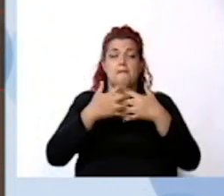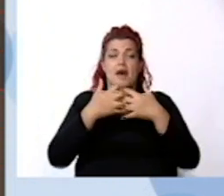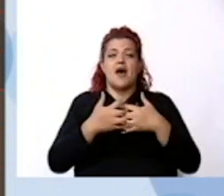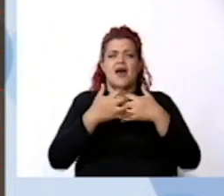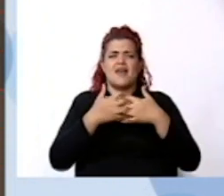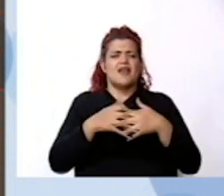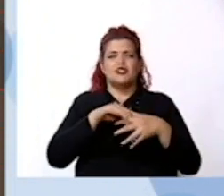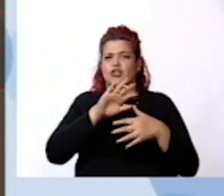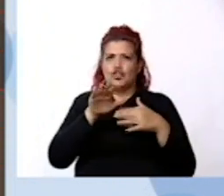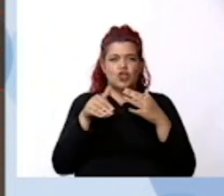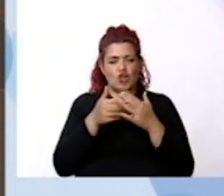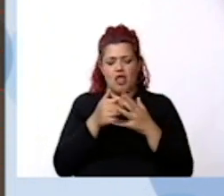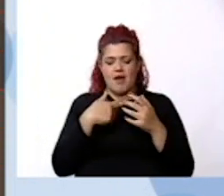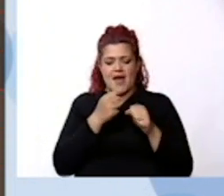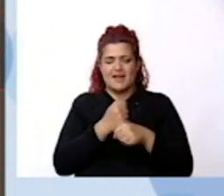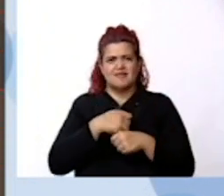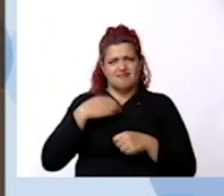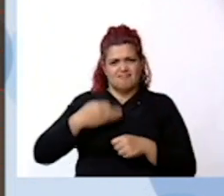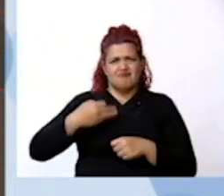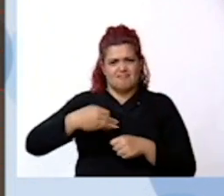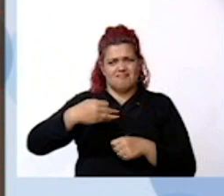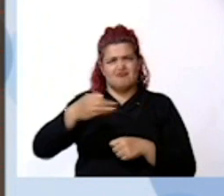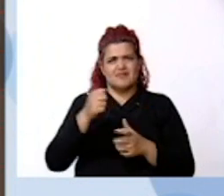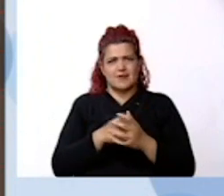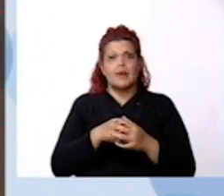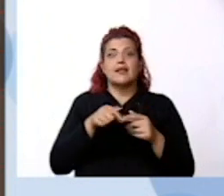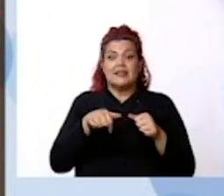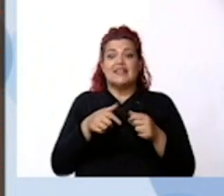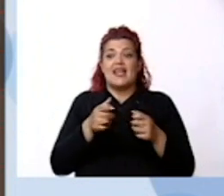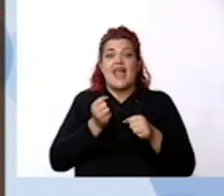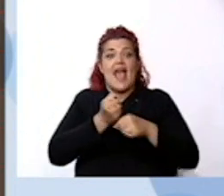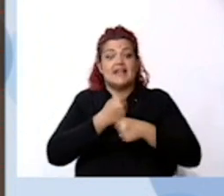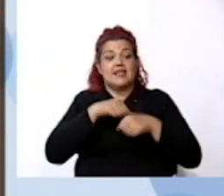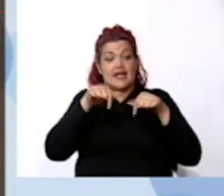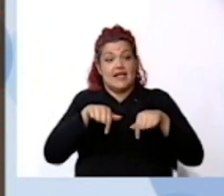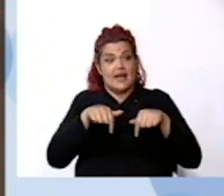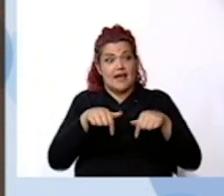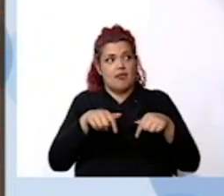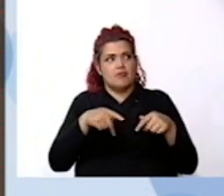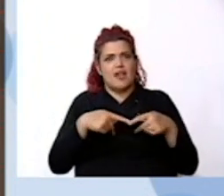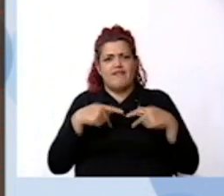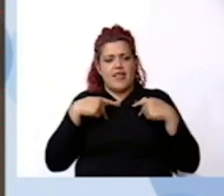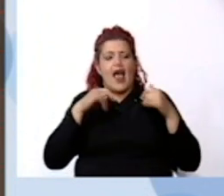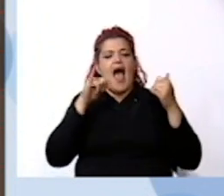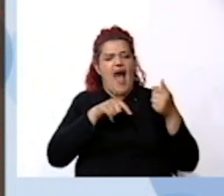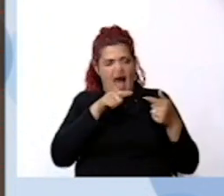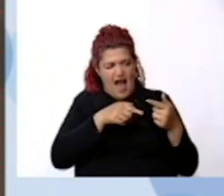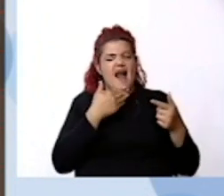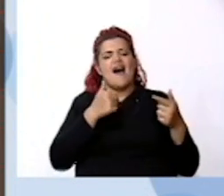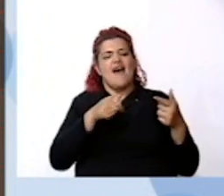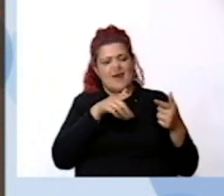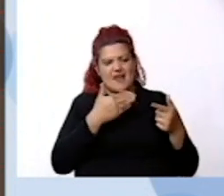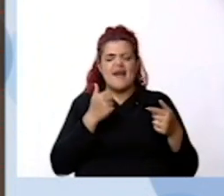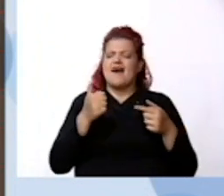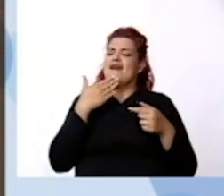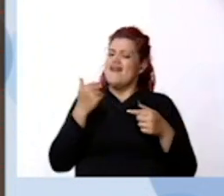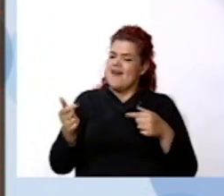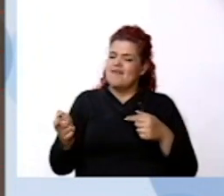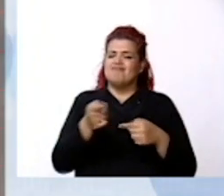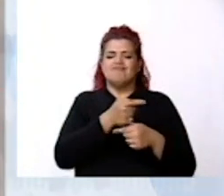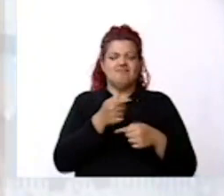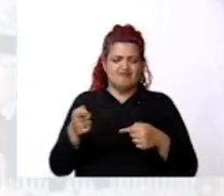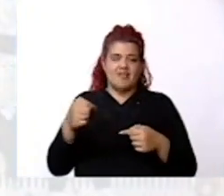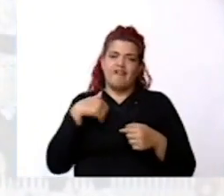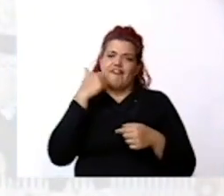entre todo lo que hacemos diariamente, están presentes en nuestro diario vivir y nos facilitan nuestras labores.